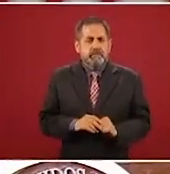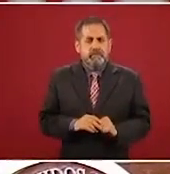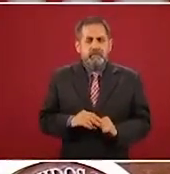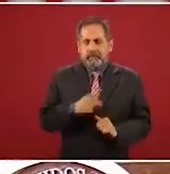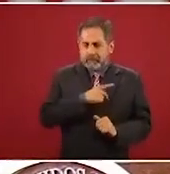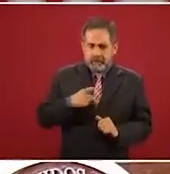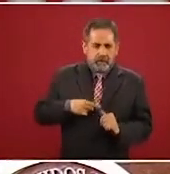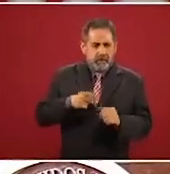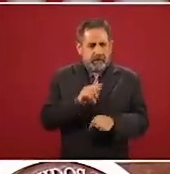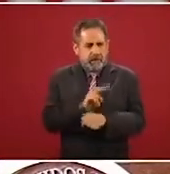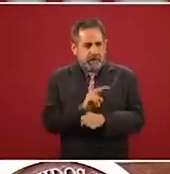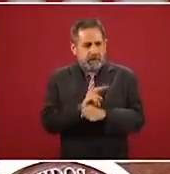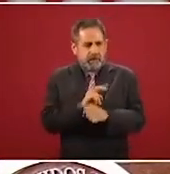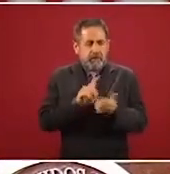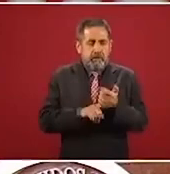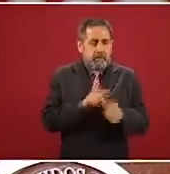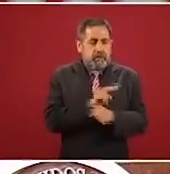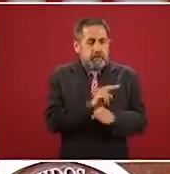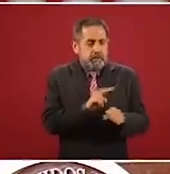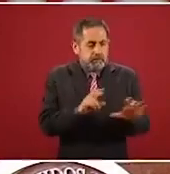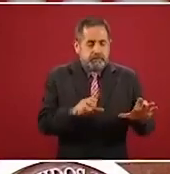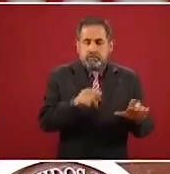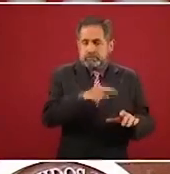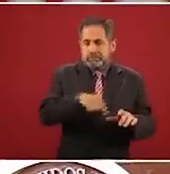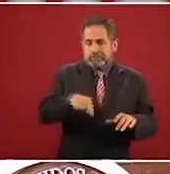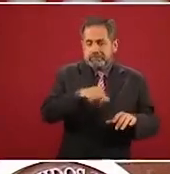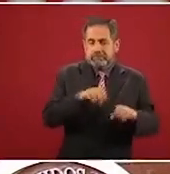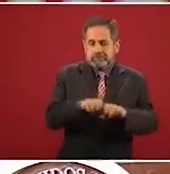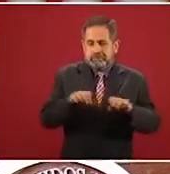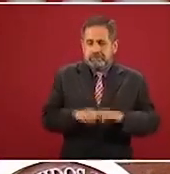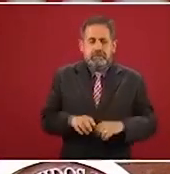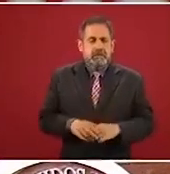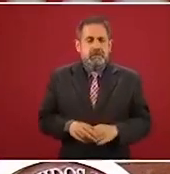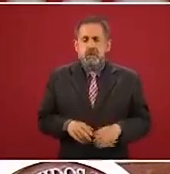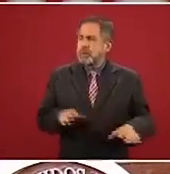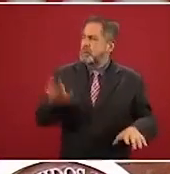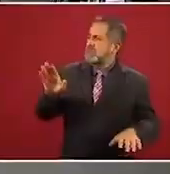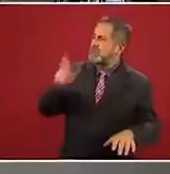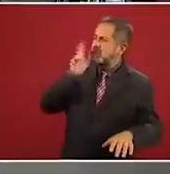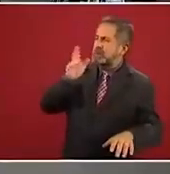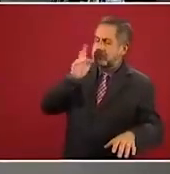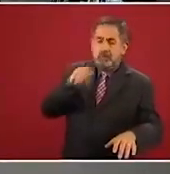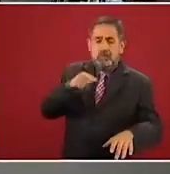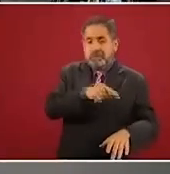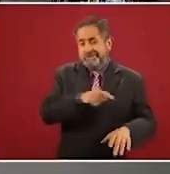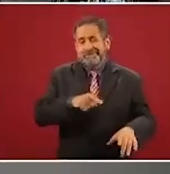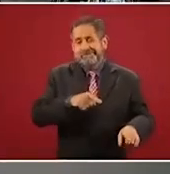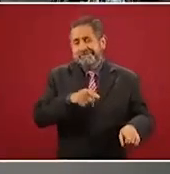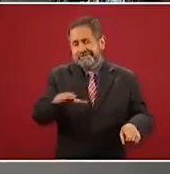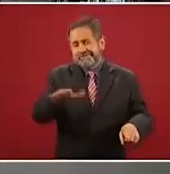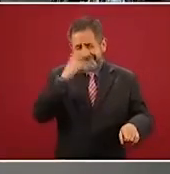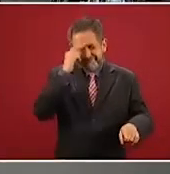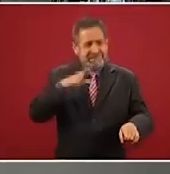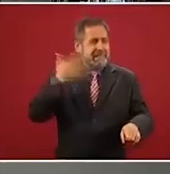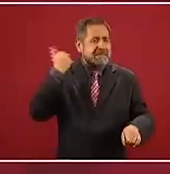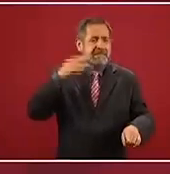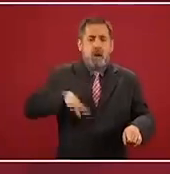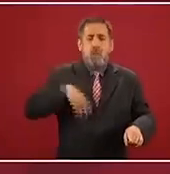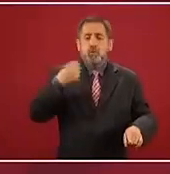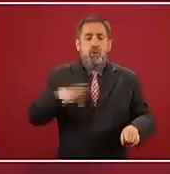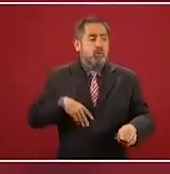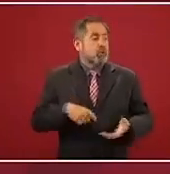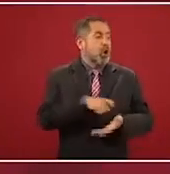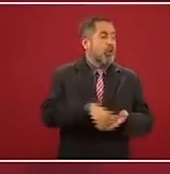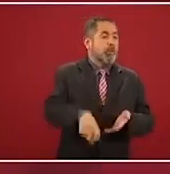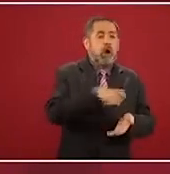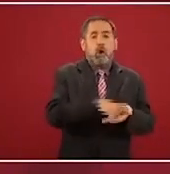Tenemos que cuidar lo de los equipos. Si se comprueba porque que se ha abusado mucho y ha sido